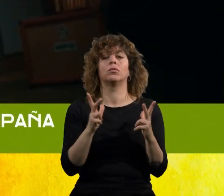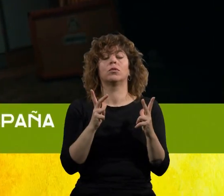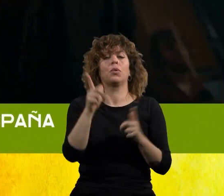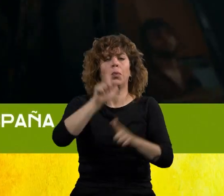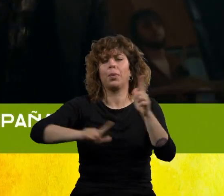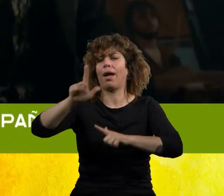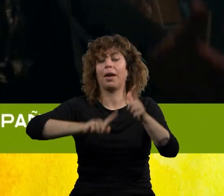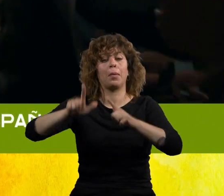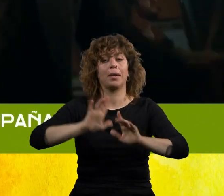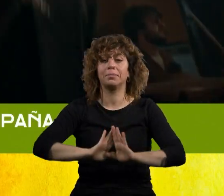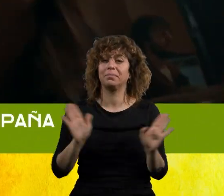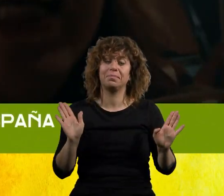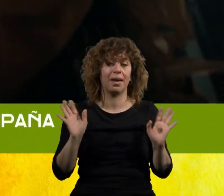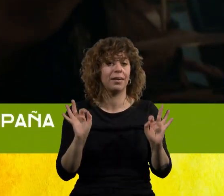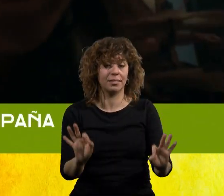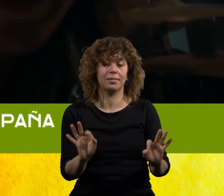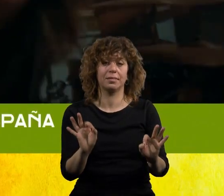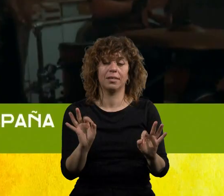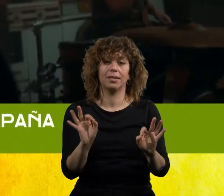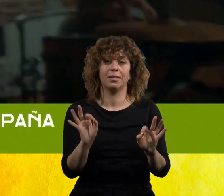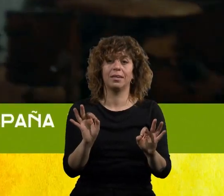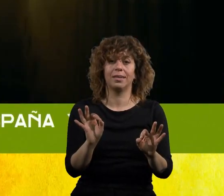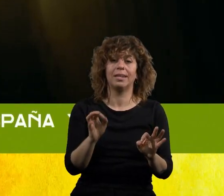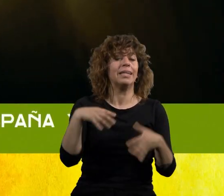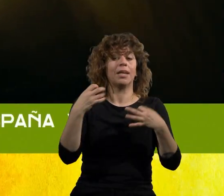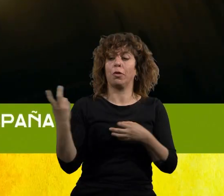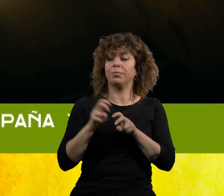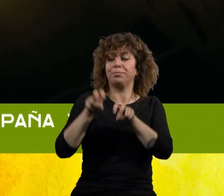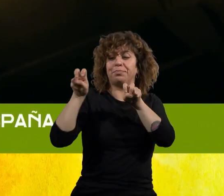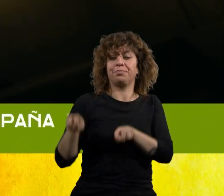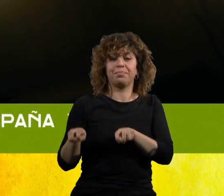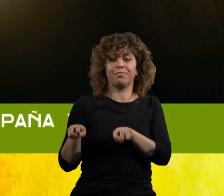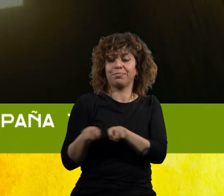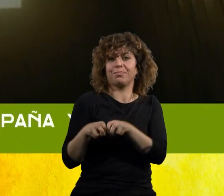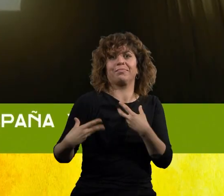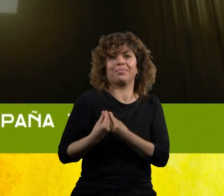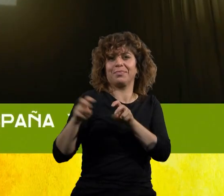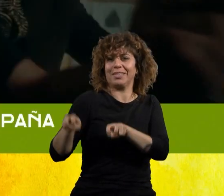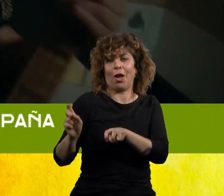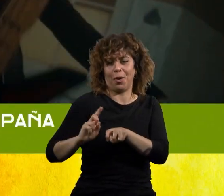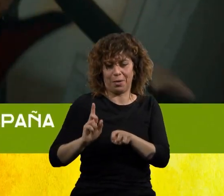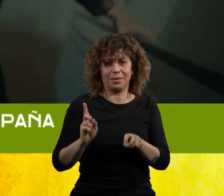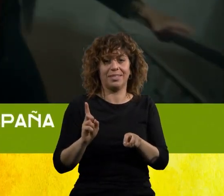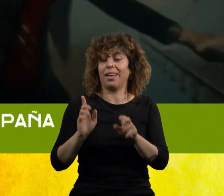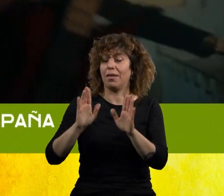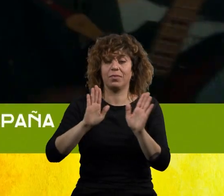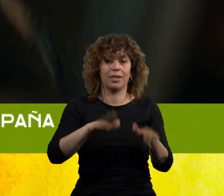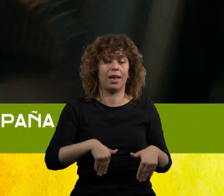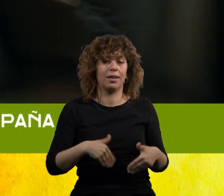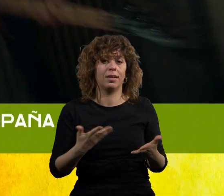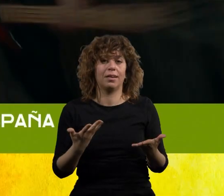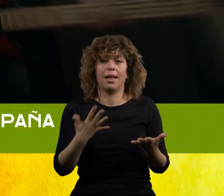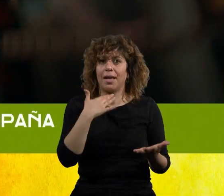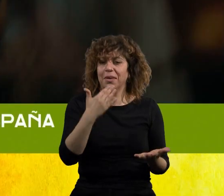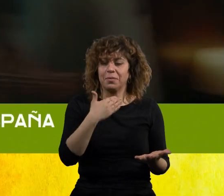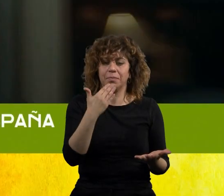manta. Sí. Totalmente. Sí. A mí siempre me toca viajar al lado de este tarzanete, pero bueno. Sí. Sí, al final, pero es